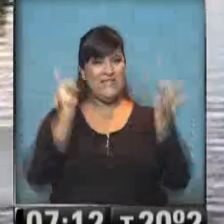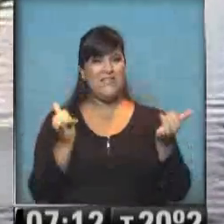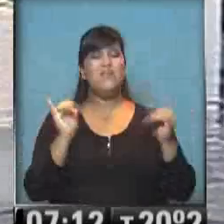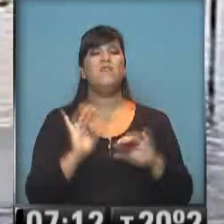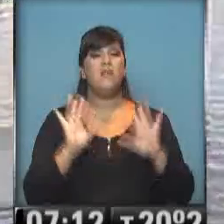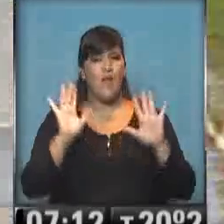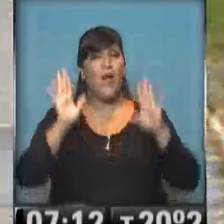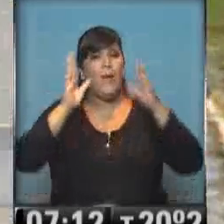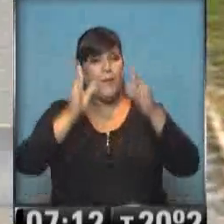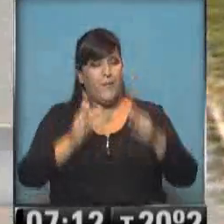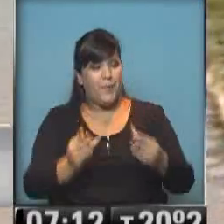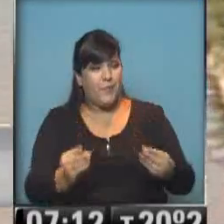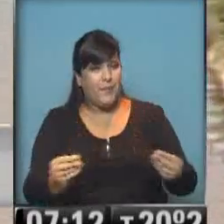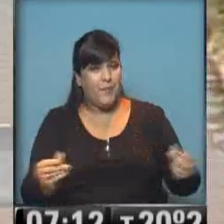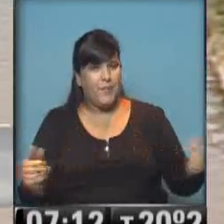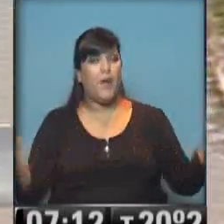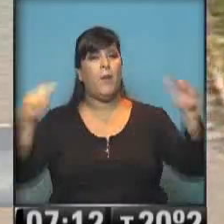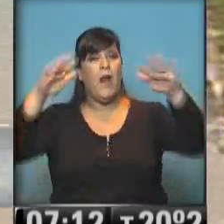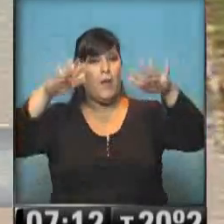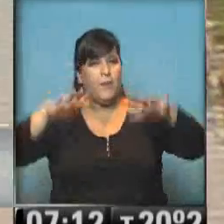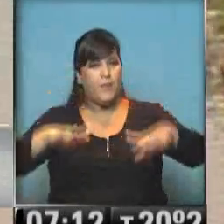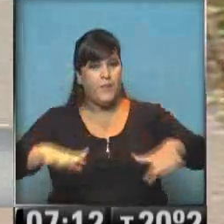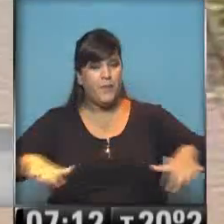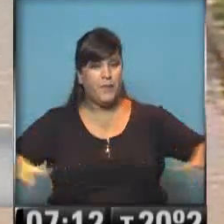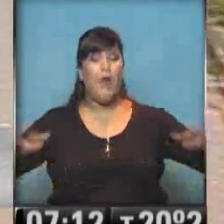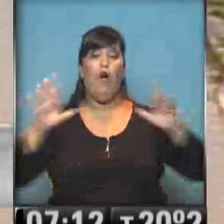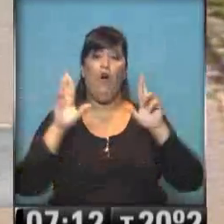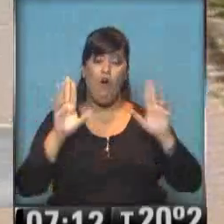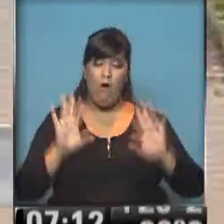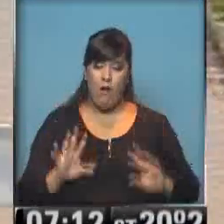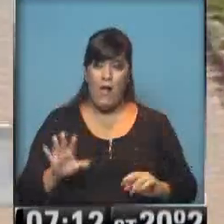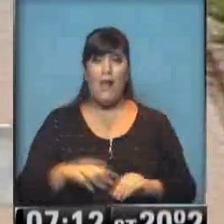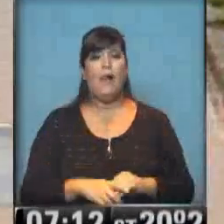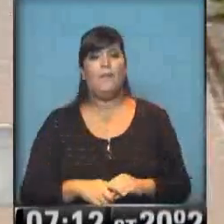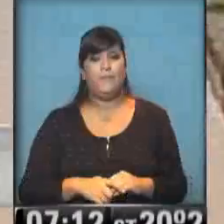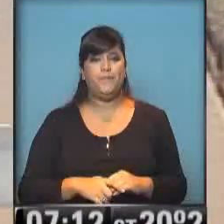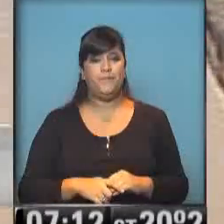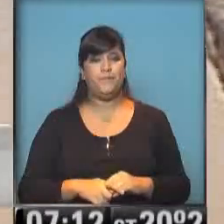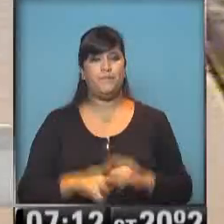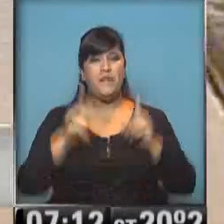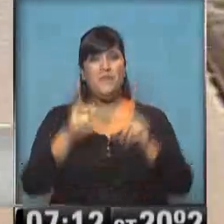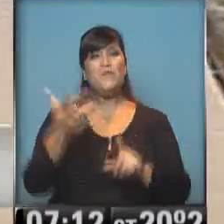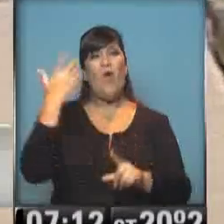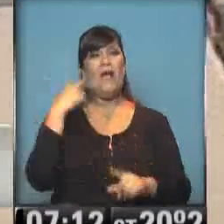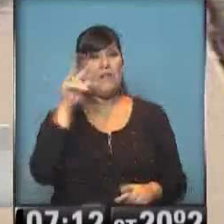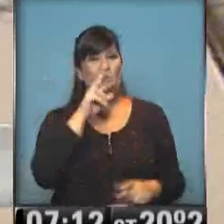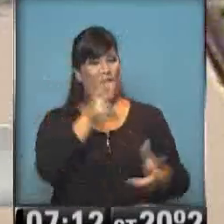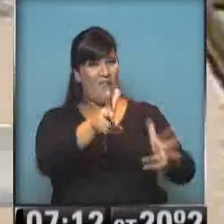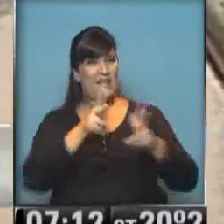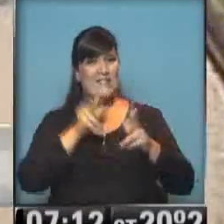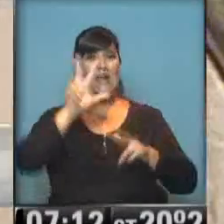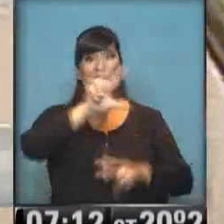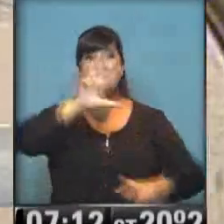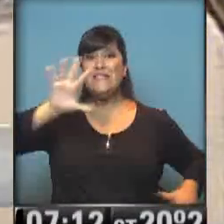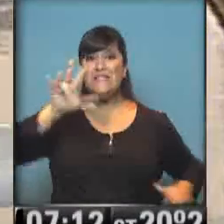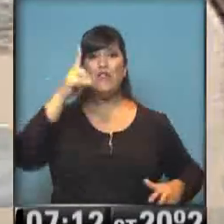se vaya drenando el agua, es decir, que vaya dejando las calles y que vaya dejando los lugares donde, bien decía Lourdes, en estos 35